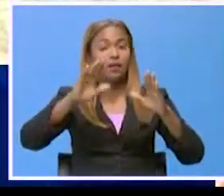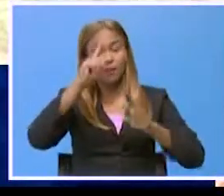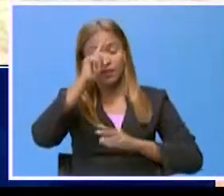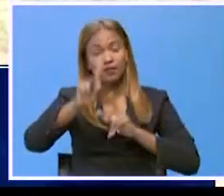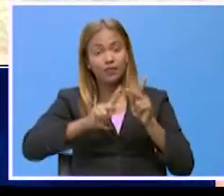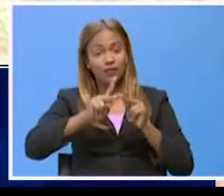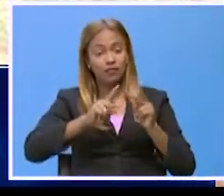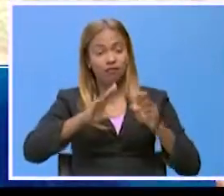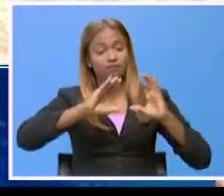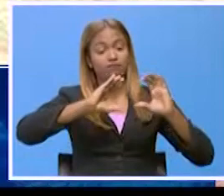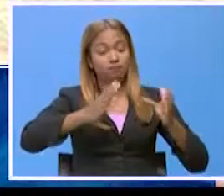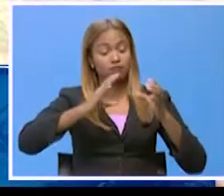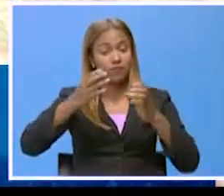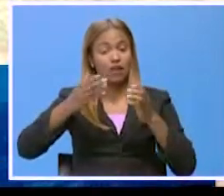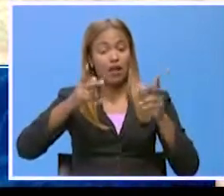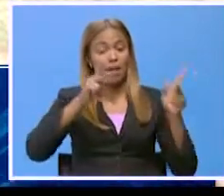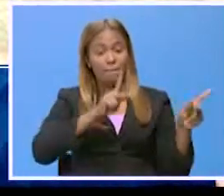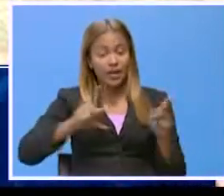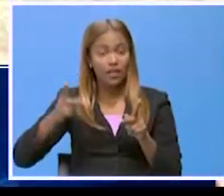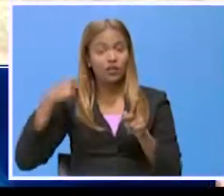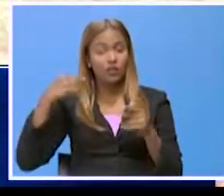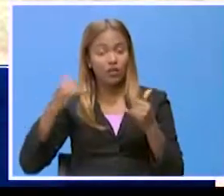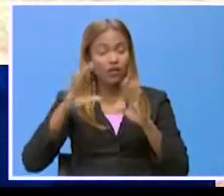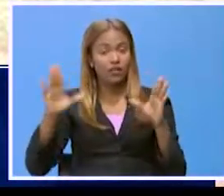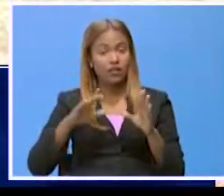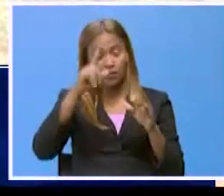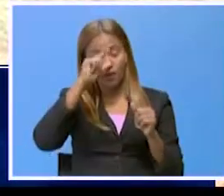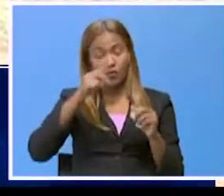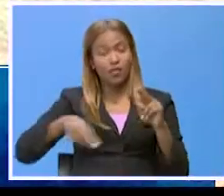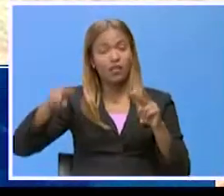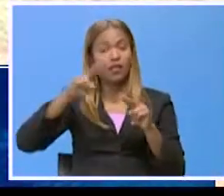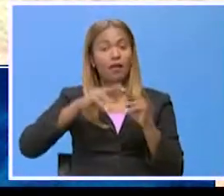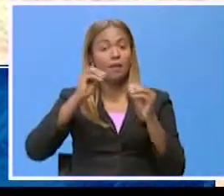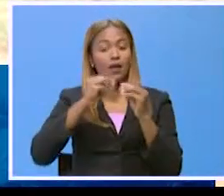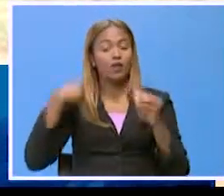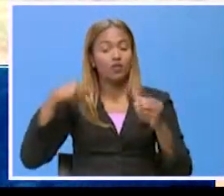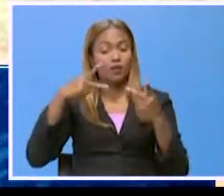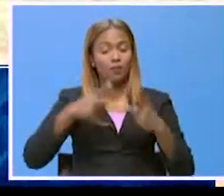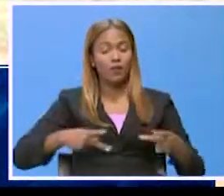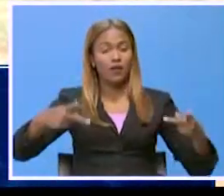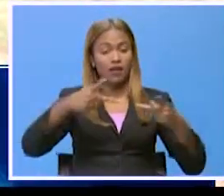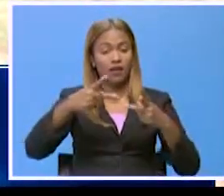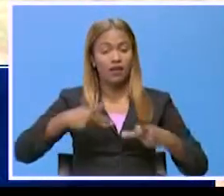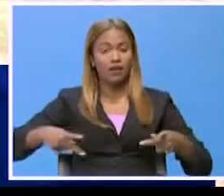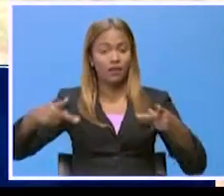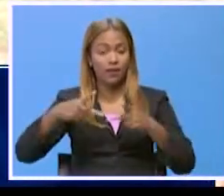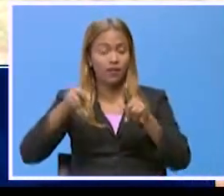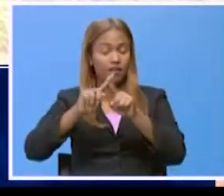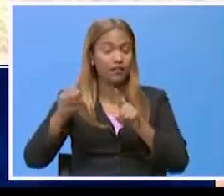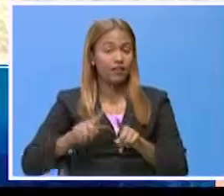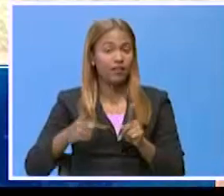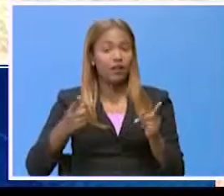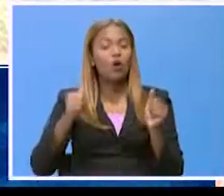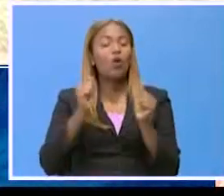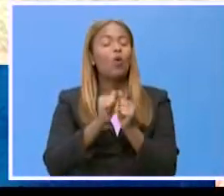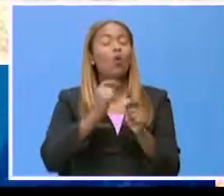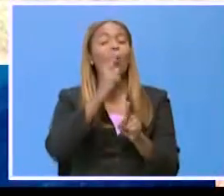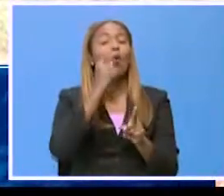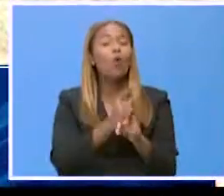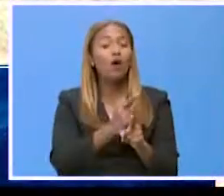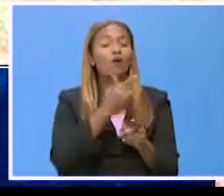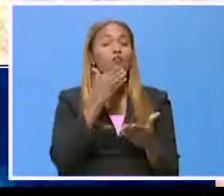planteamientos que estamos haciendo sobre incrementar nuestros parques a través de los parques lineales con el debido